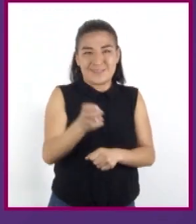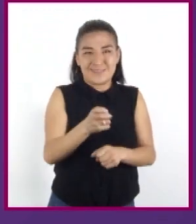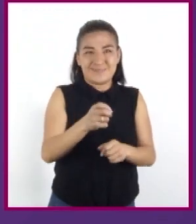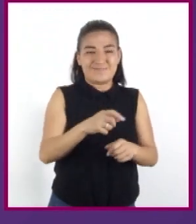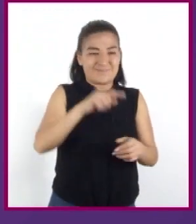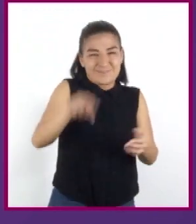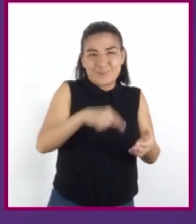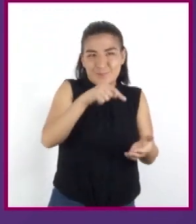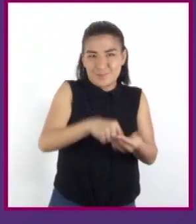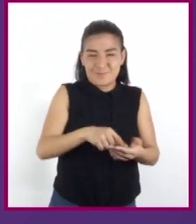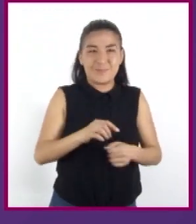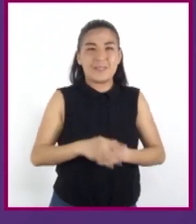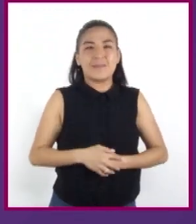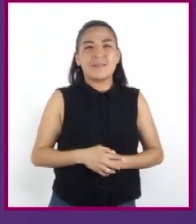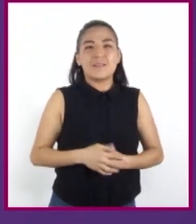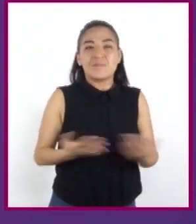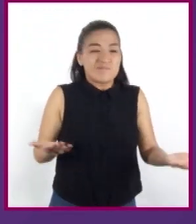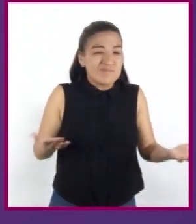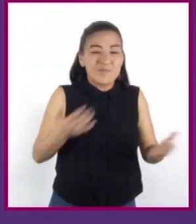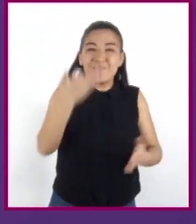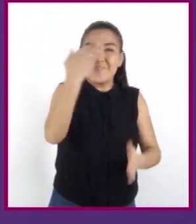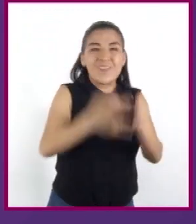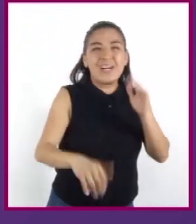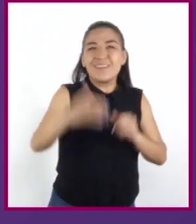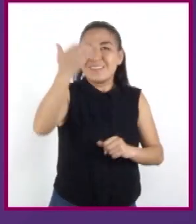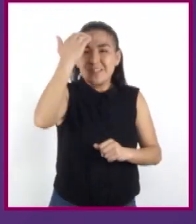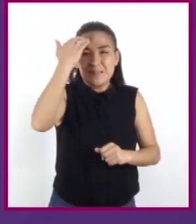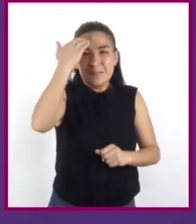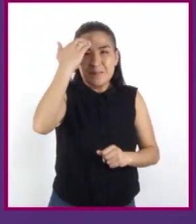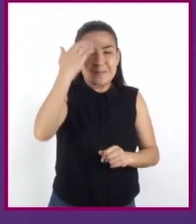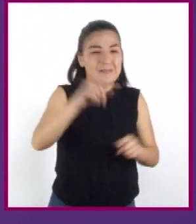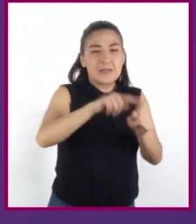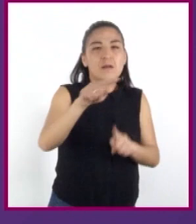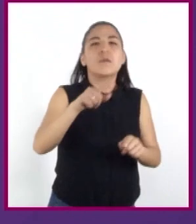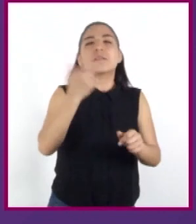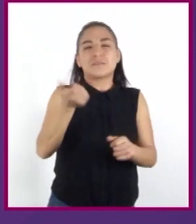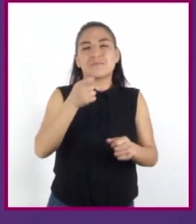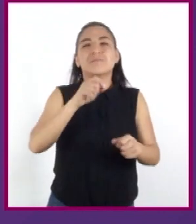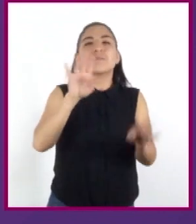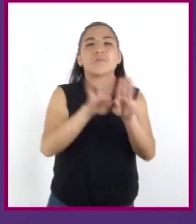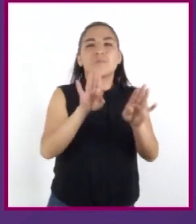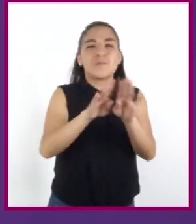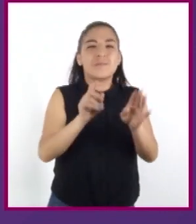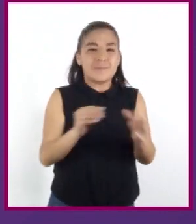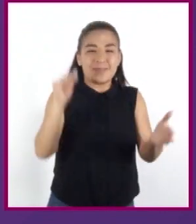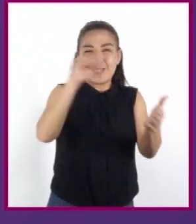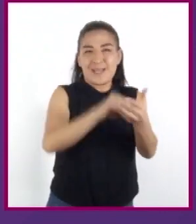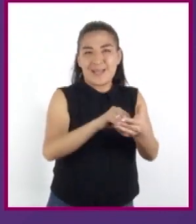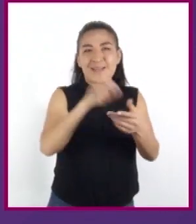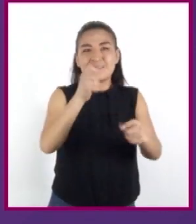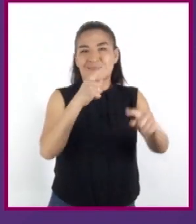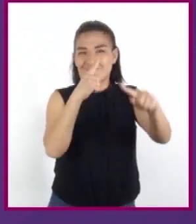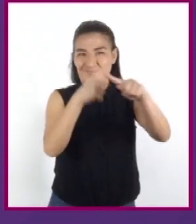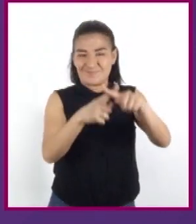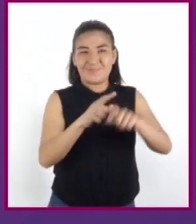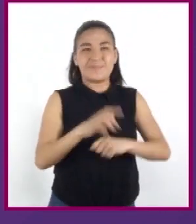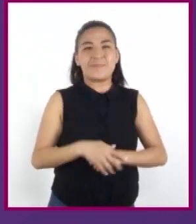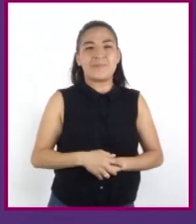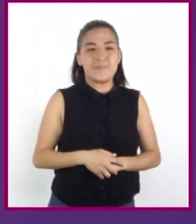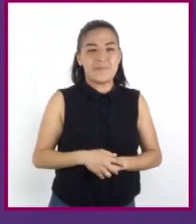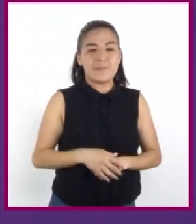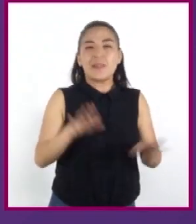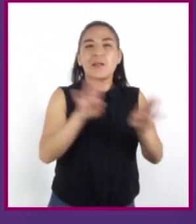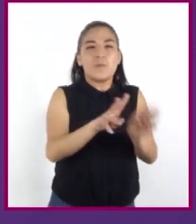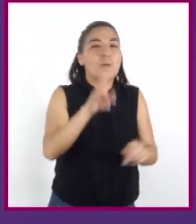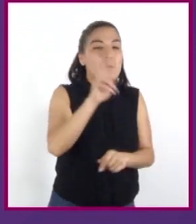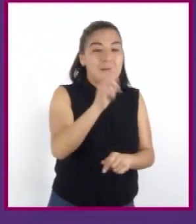segmento. Dado que no conocemos, vamos a marcarlo con una X. Por lo tanto, la expresión que